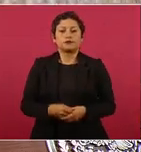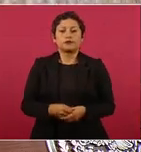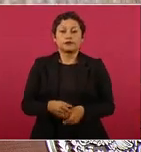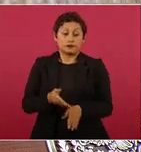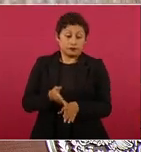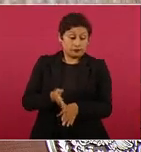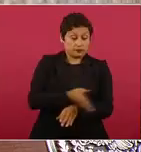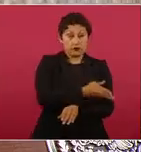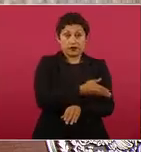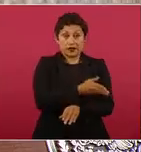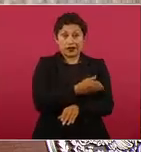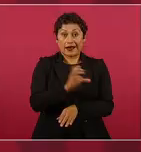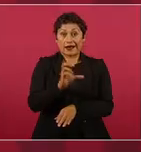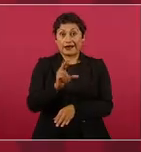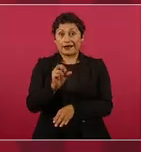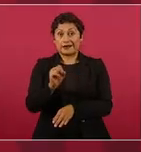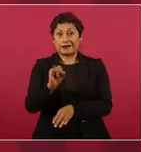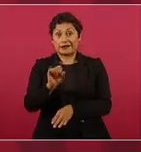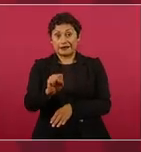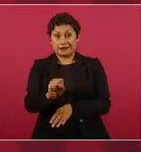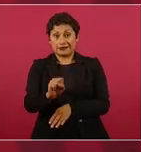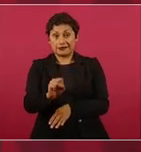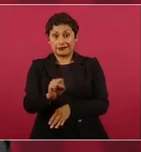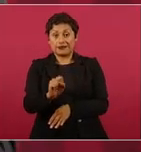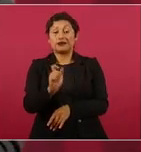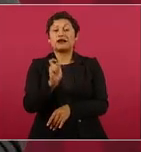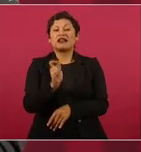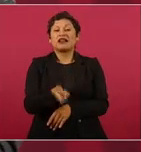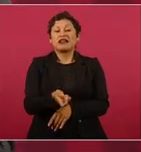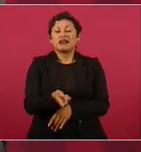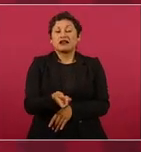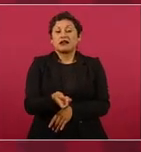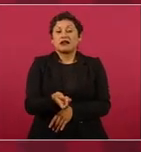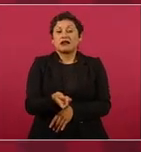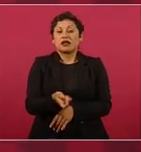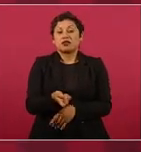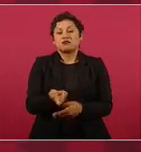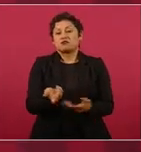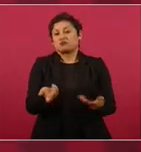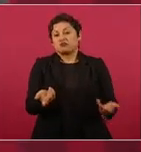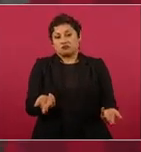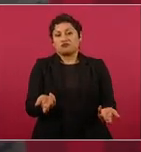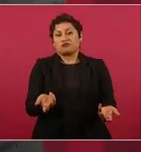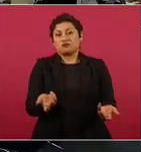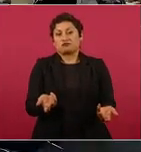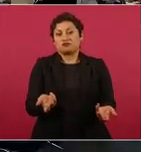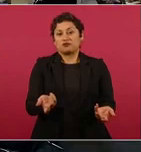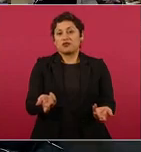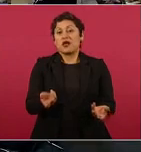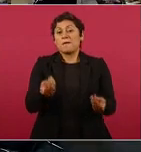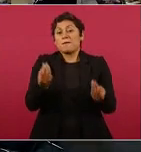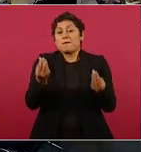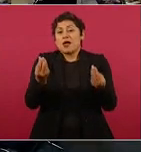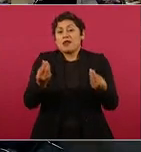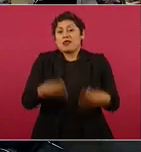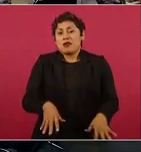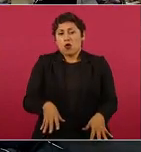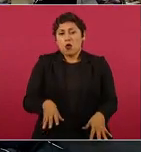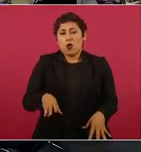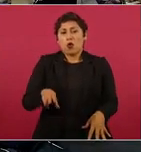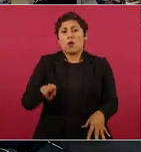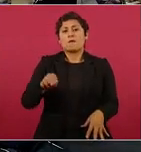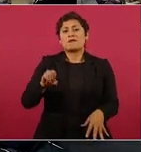tuvo que ver con la pérdida de mística